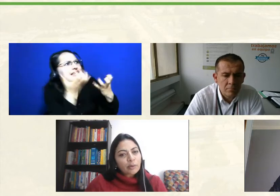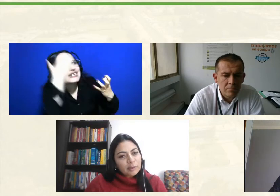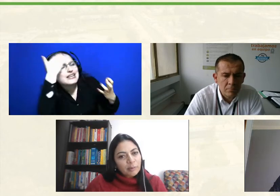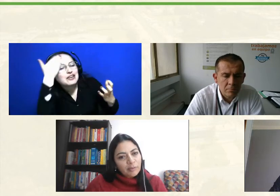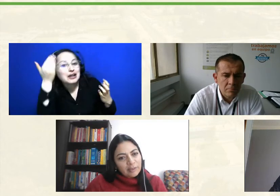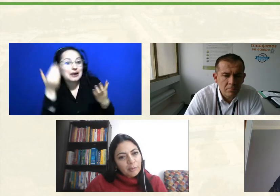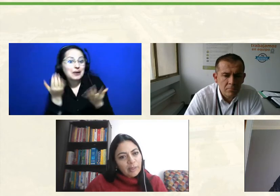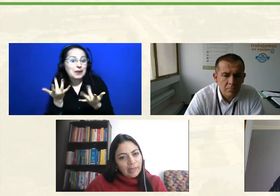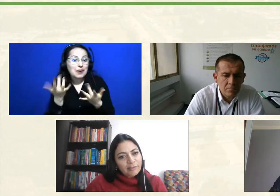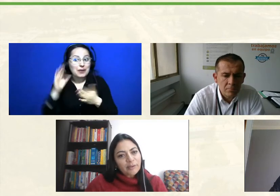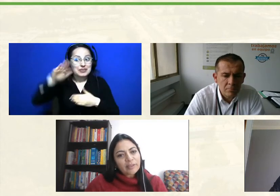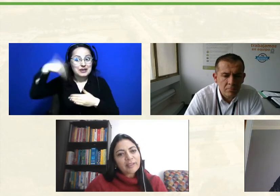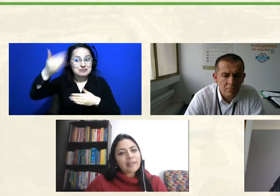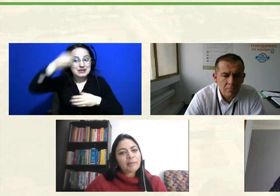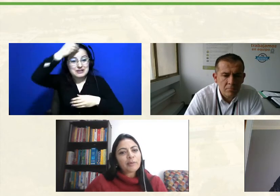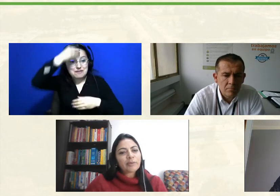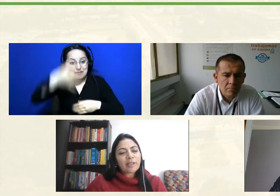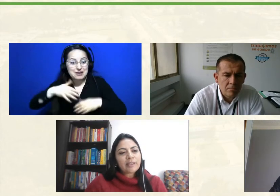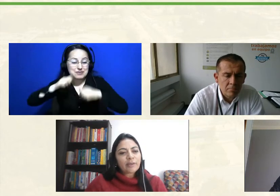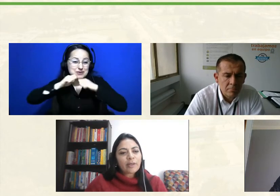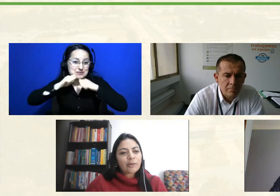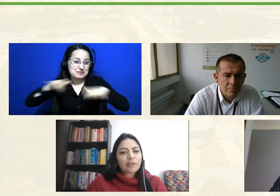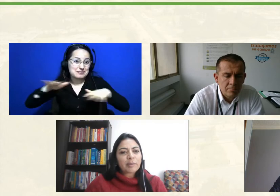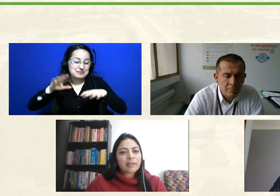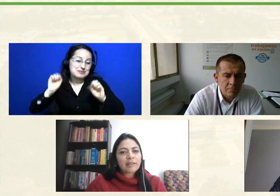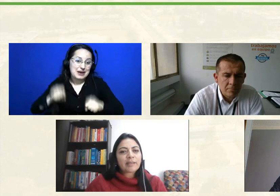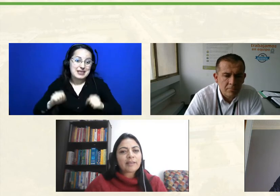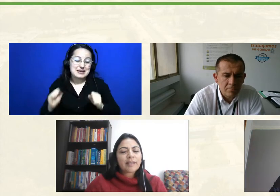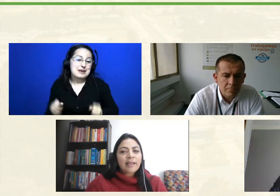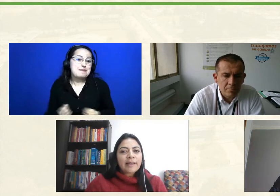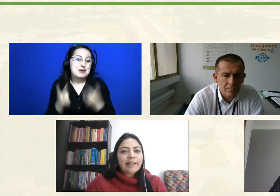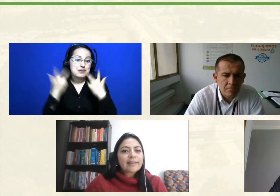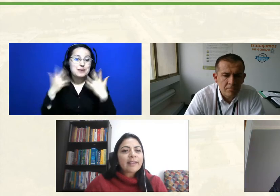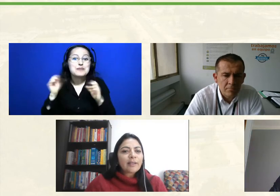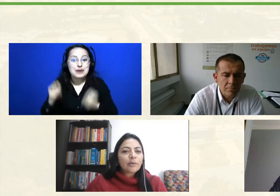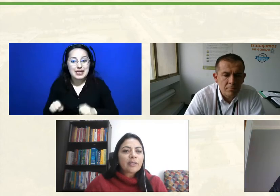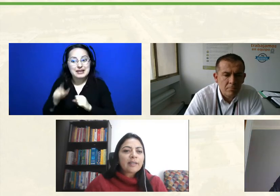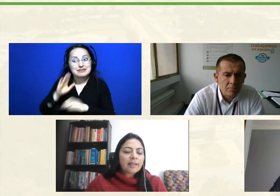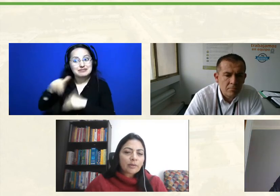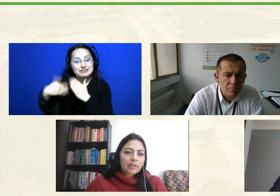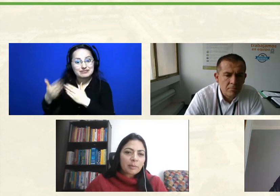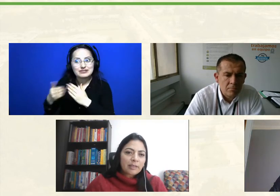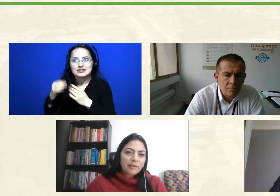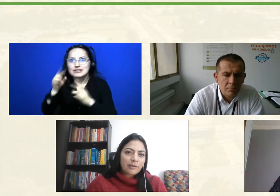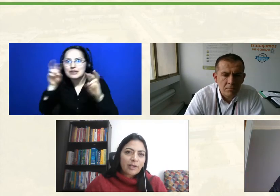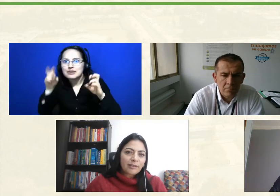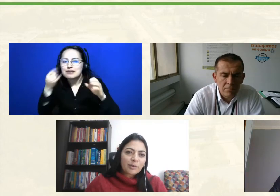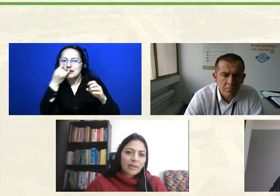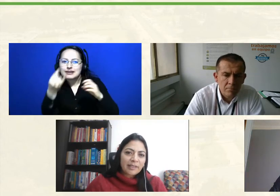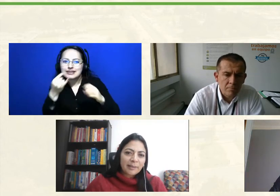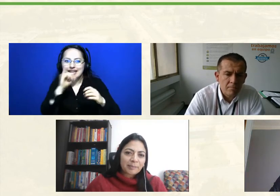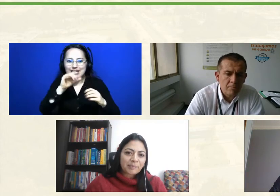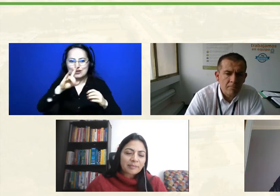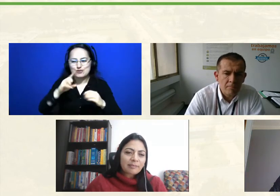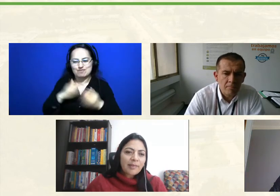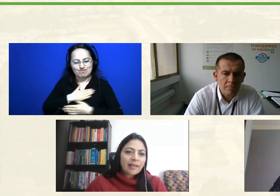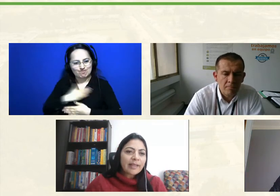un próximo Facebook Live, donde seguiremos trayéndoles los temas de interés que desde el IDU se desarrollan en beneficio de la